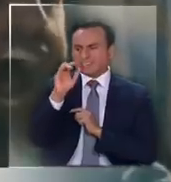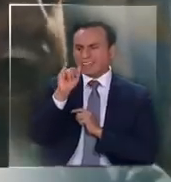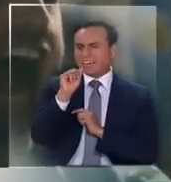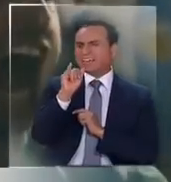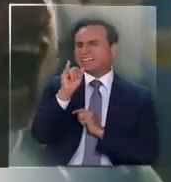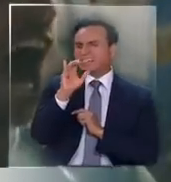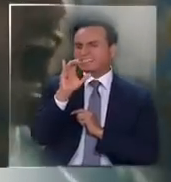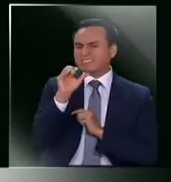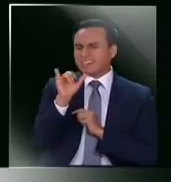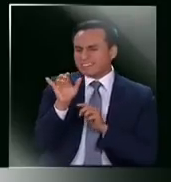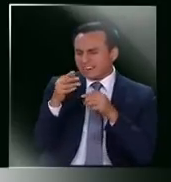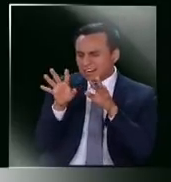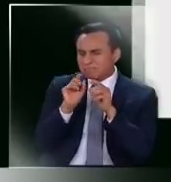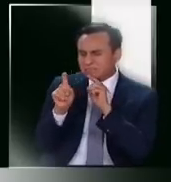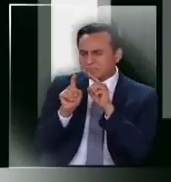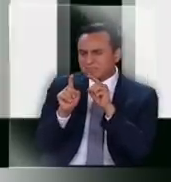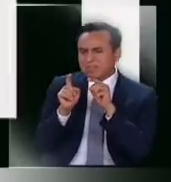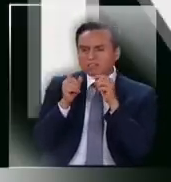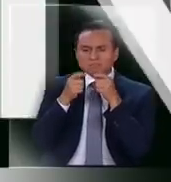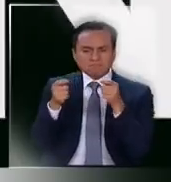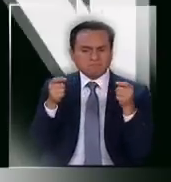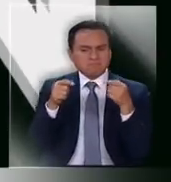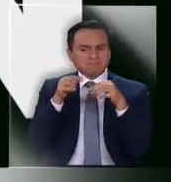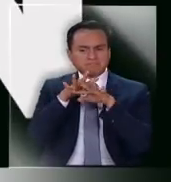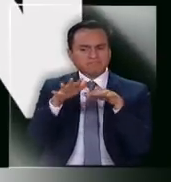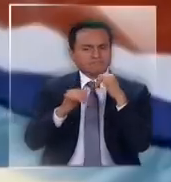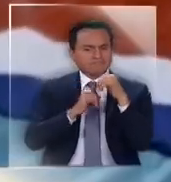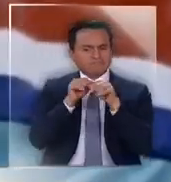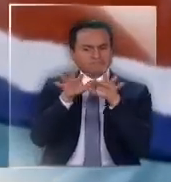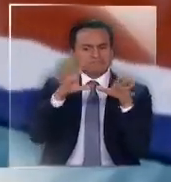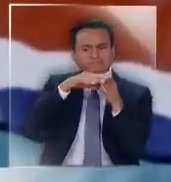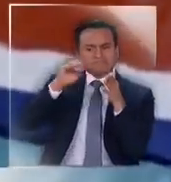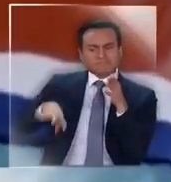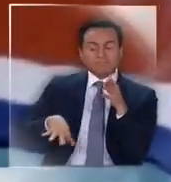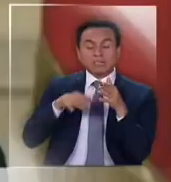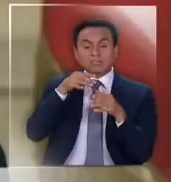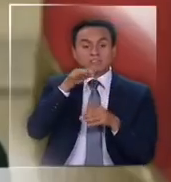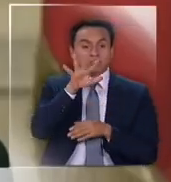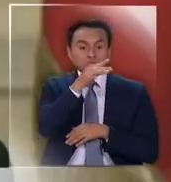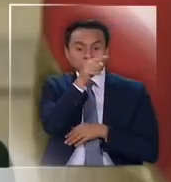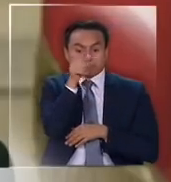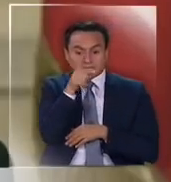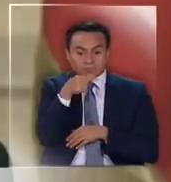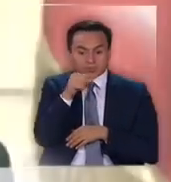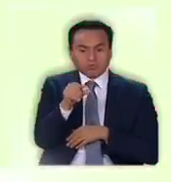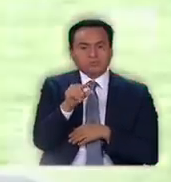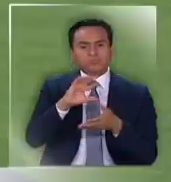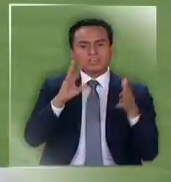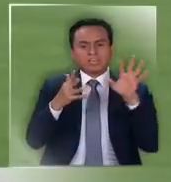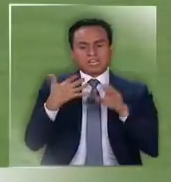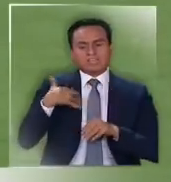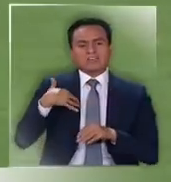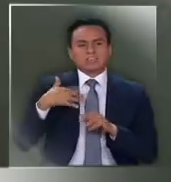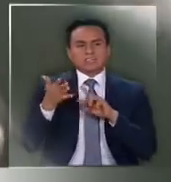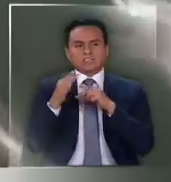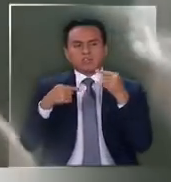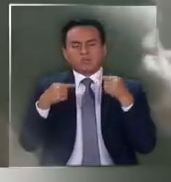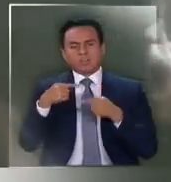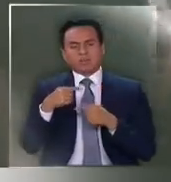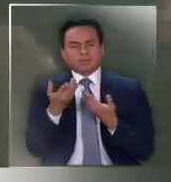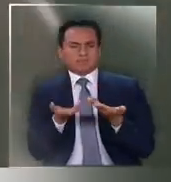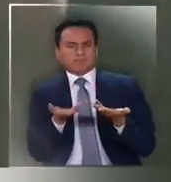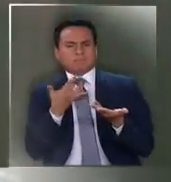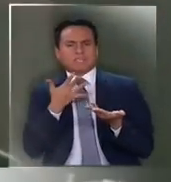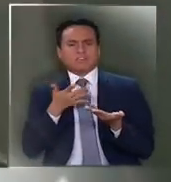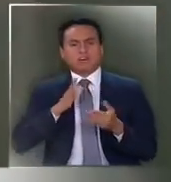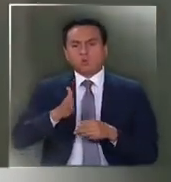fue sacado de la programación y las redes sociales del canal. A 5 semanas de que comience el Mundial, en Argentina ya hay escándalo y polémica, y